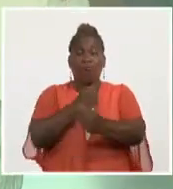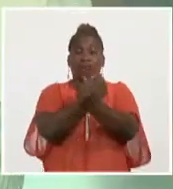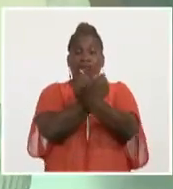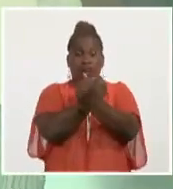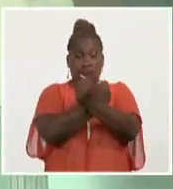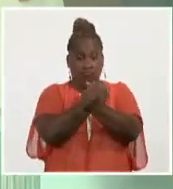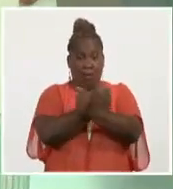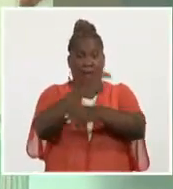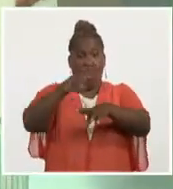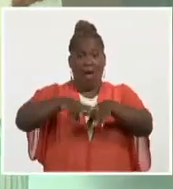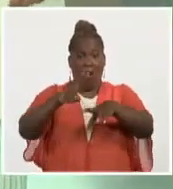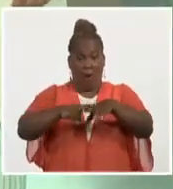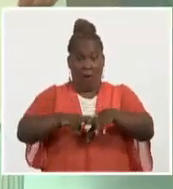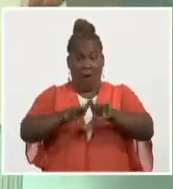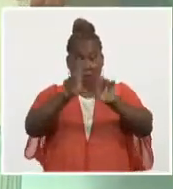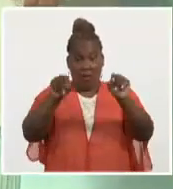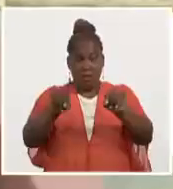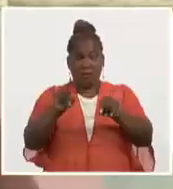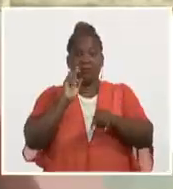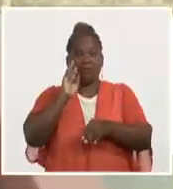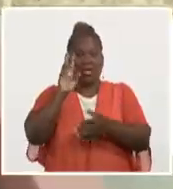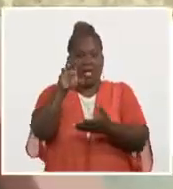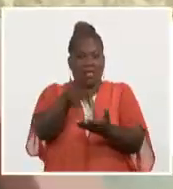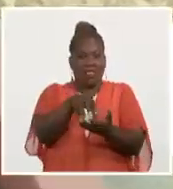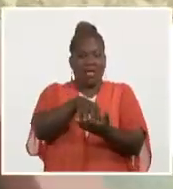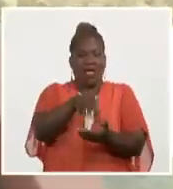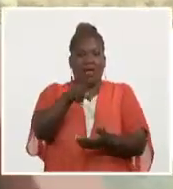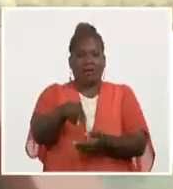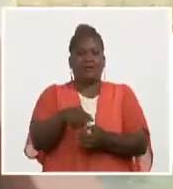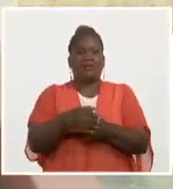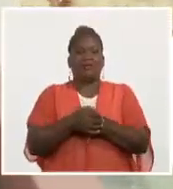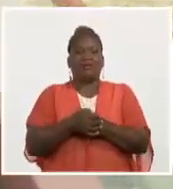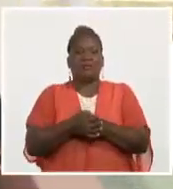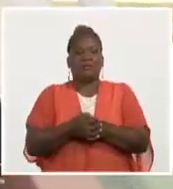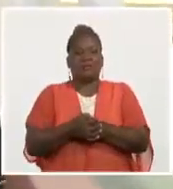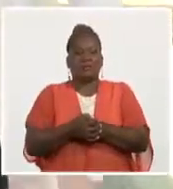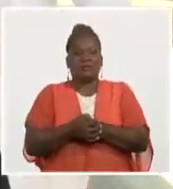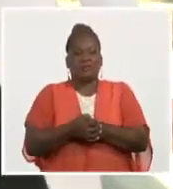de La Habana. Marisol Ramírez, Sistema Informativo de la Televisión Cubana.